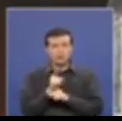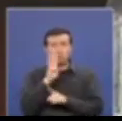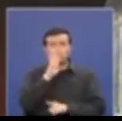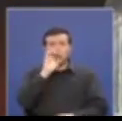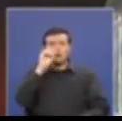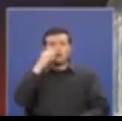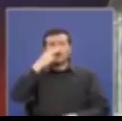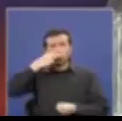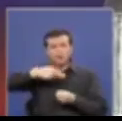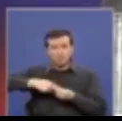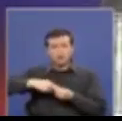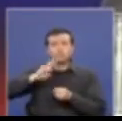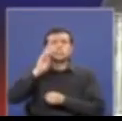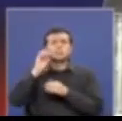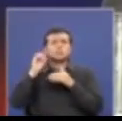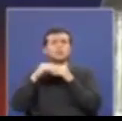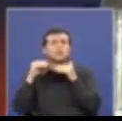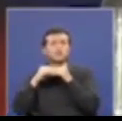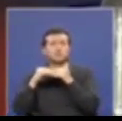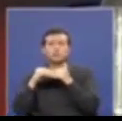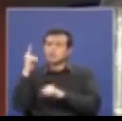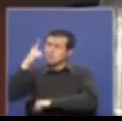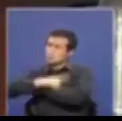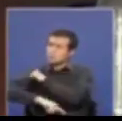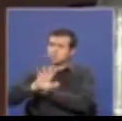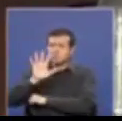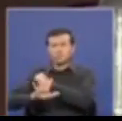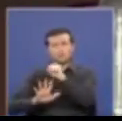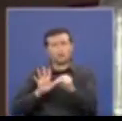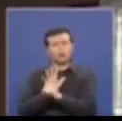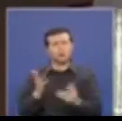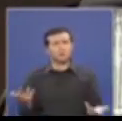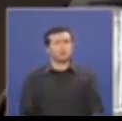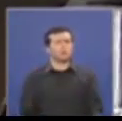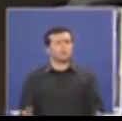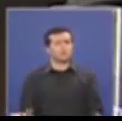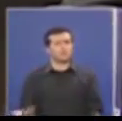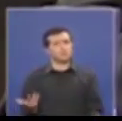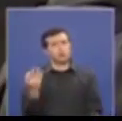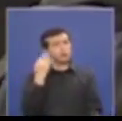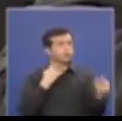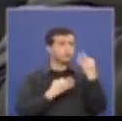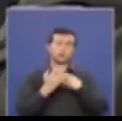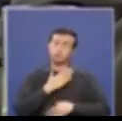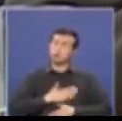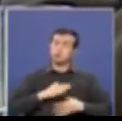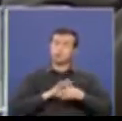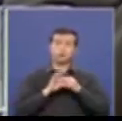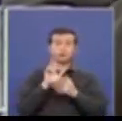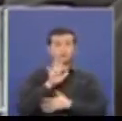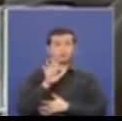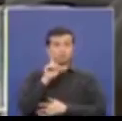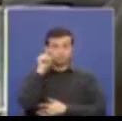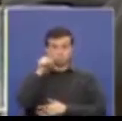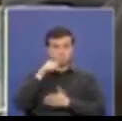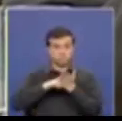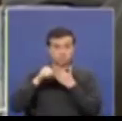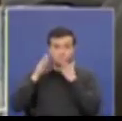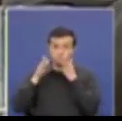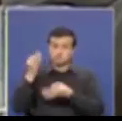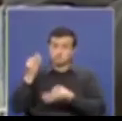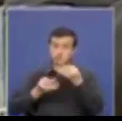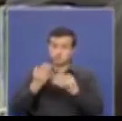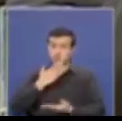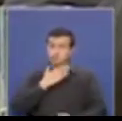40 galones de gasolina, le ponemos una pena mínima de 5 años. ¿Qué nos pasa? Yo sí quiero una explicación de bloque, lady, y de usted como ministra de